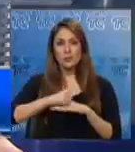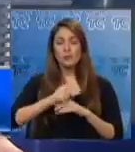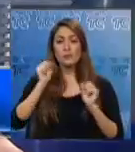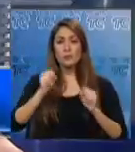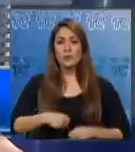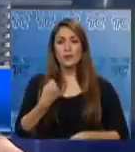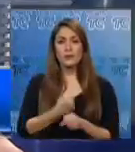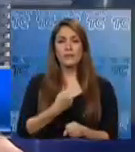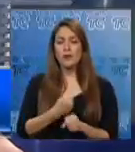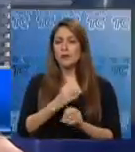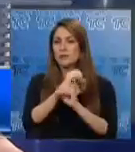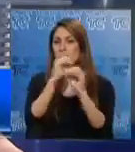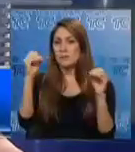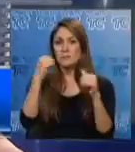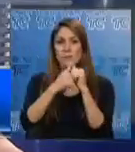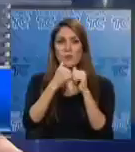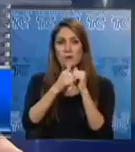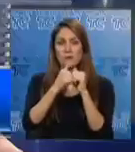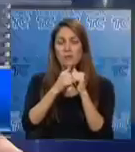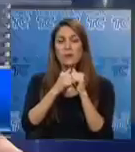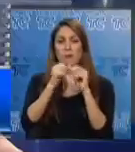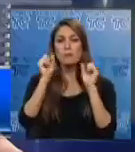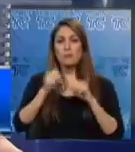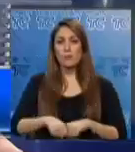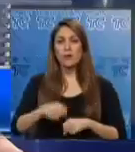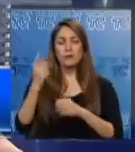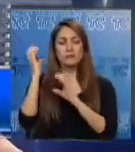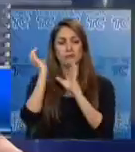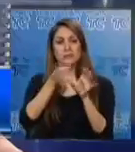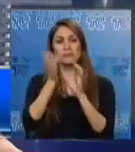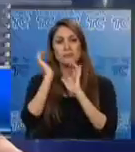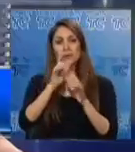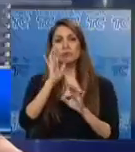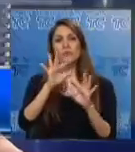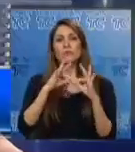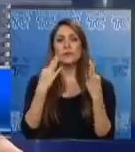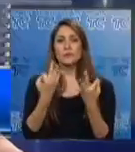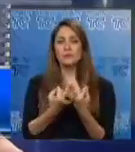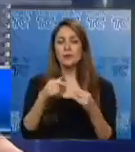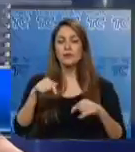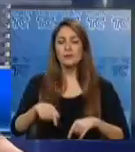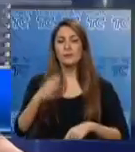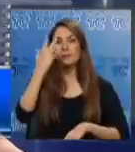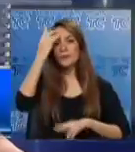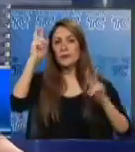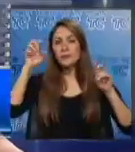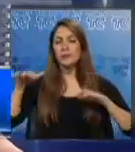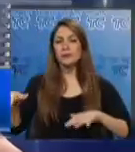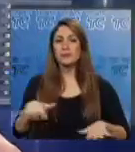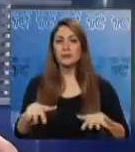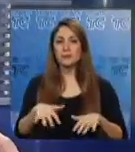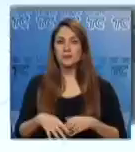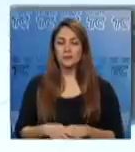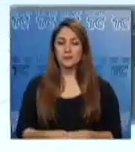trabajar sin inconvenientes para enviar remesas a nuestro país a sus familiares afectados por el terremoto.